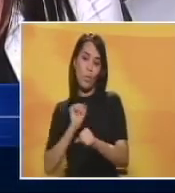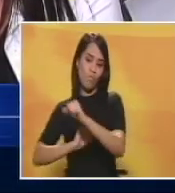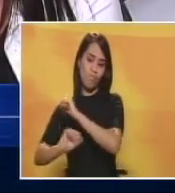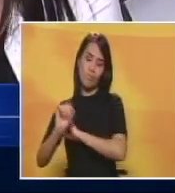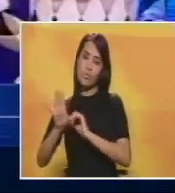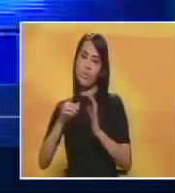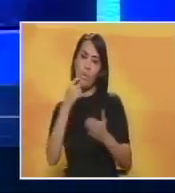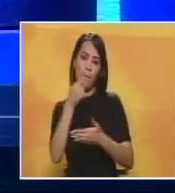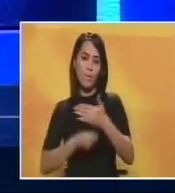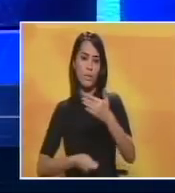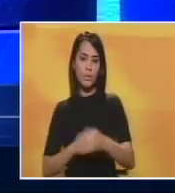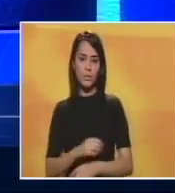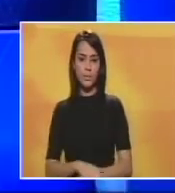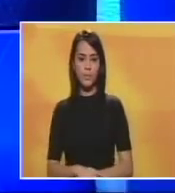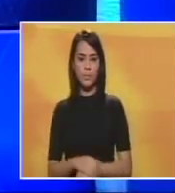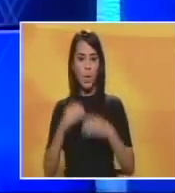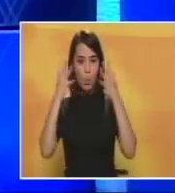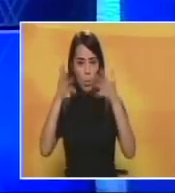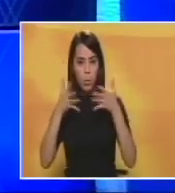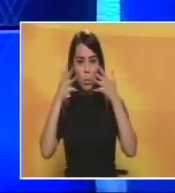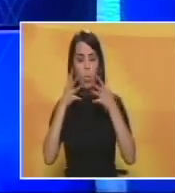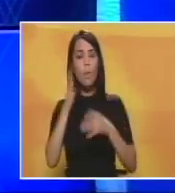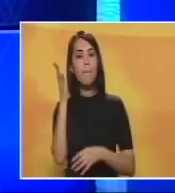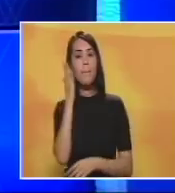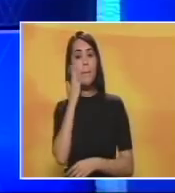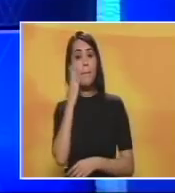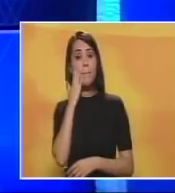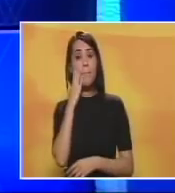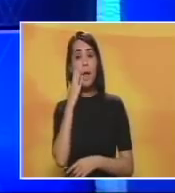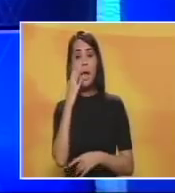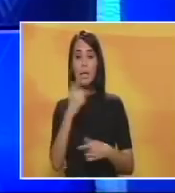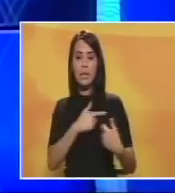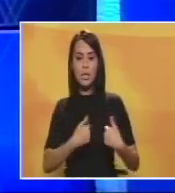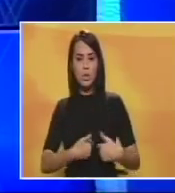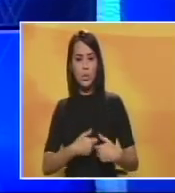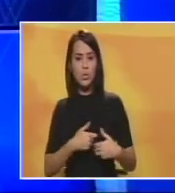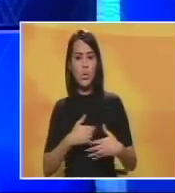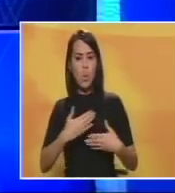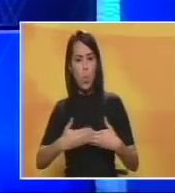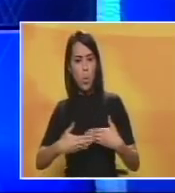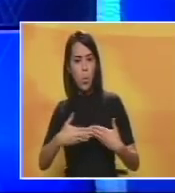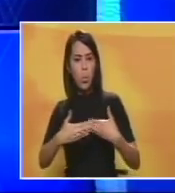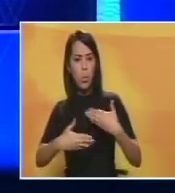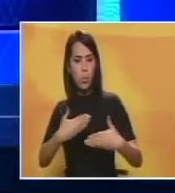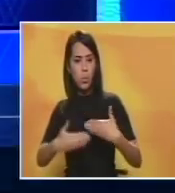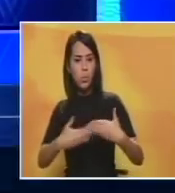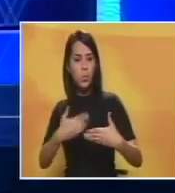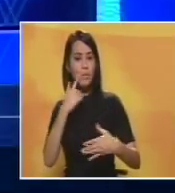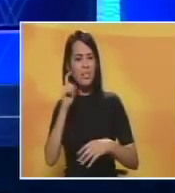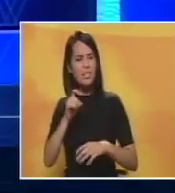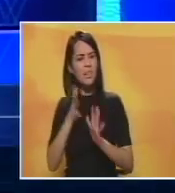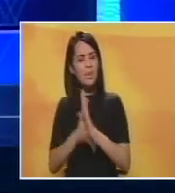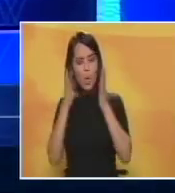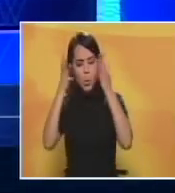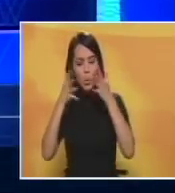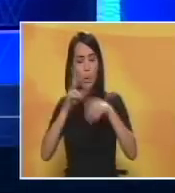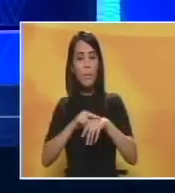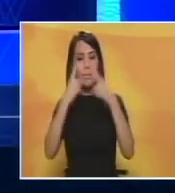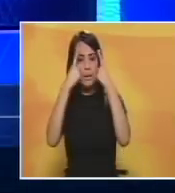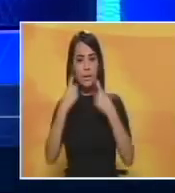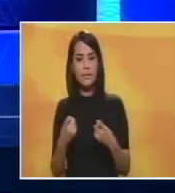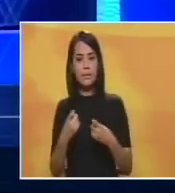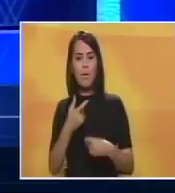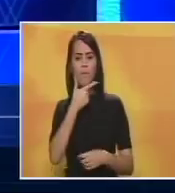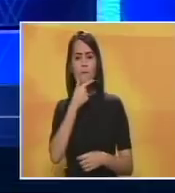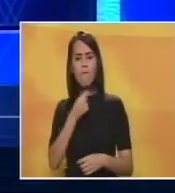dar leche materna. Las indicaciones para aquellas madres que no produzcan la cantidad de leche materna necesaria, la recomendación del especialista es